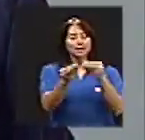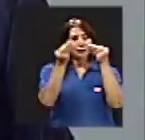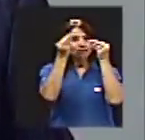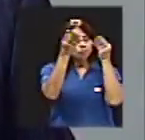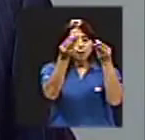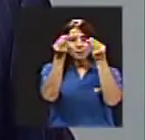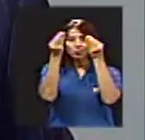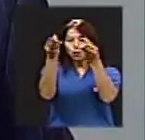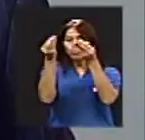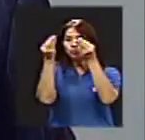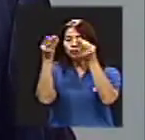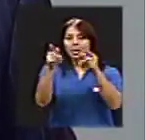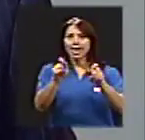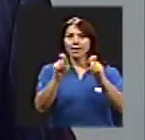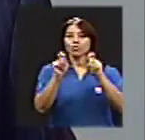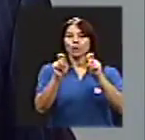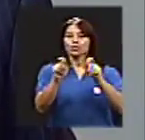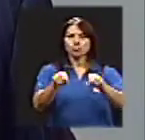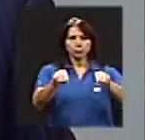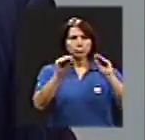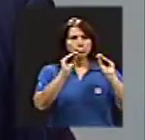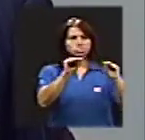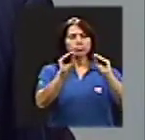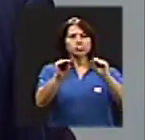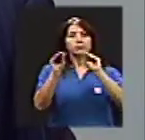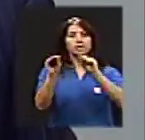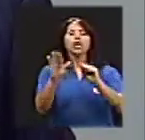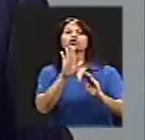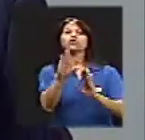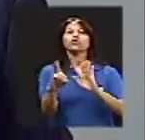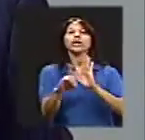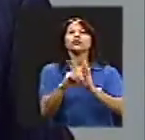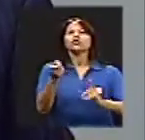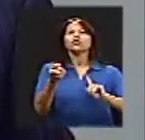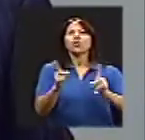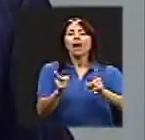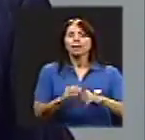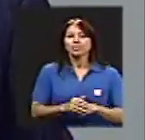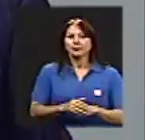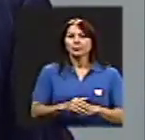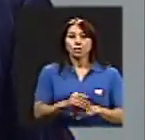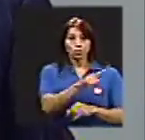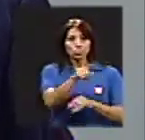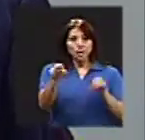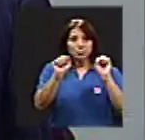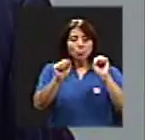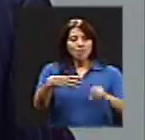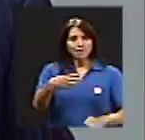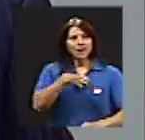usuarios sobre cuáles son sus derechos, cuándo es que pueden reclamar, porque se les